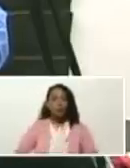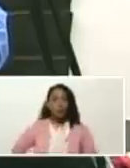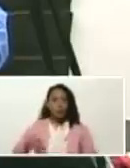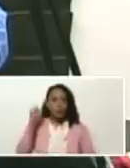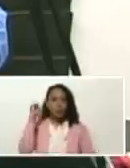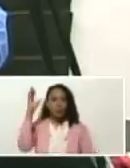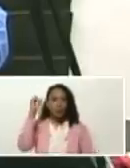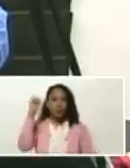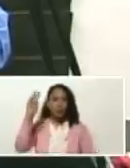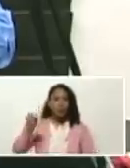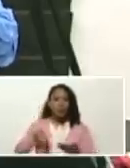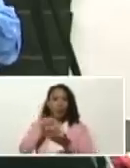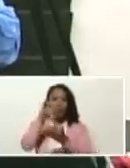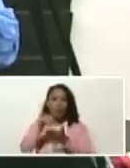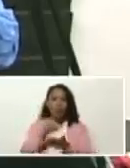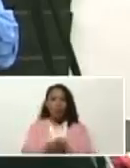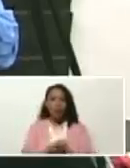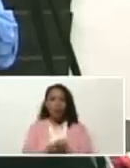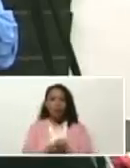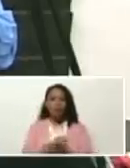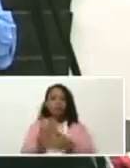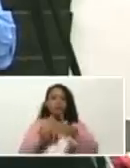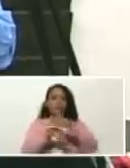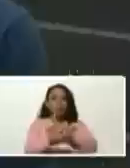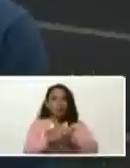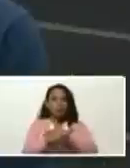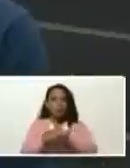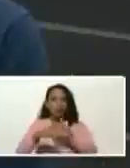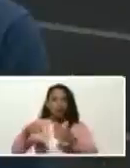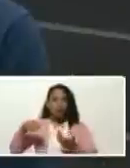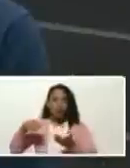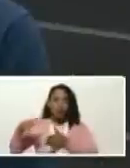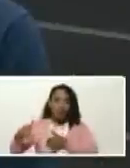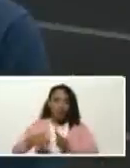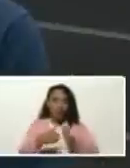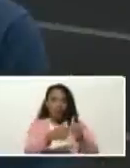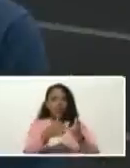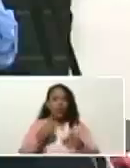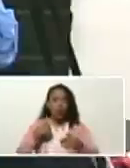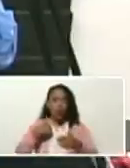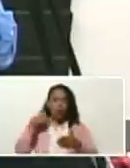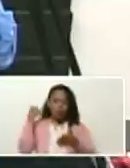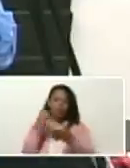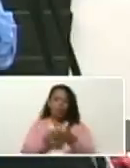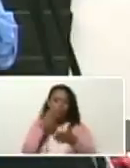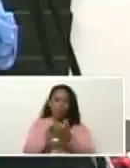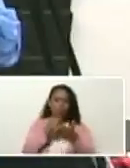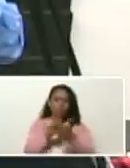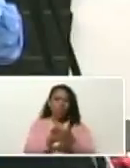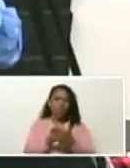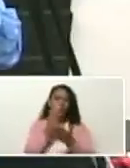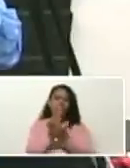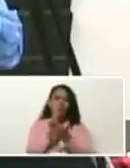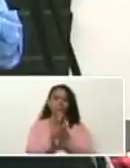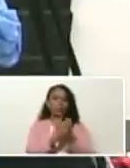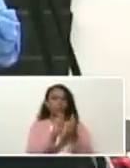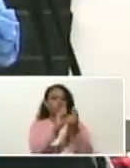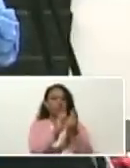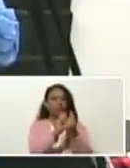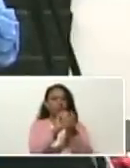asamblea nacional vamos por nuestro camino y yo me he empeñado y me empeñaré siempre en dialogar con